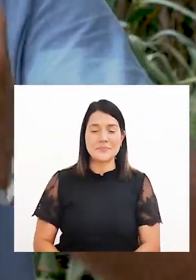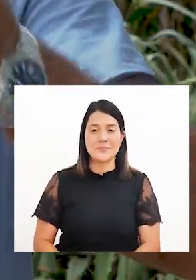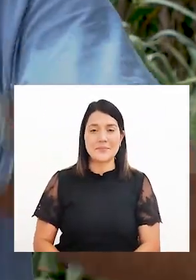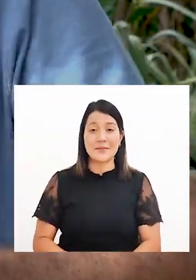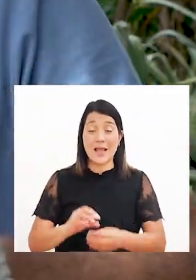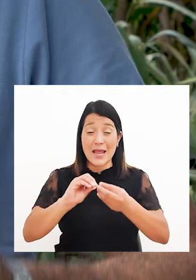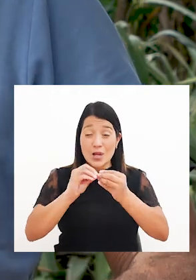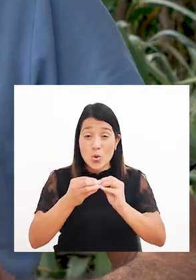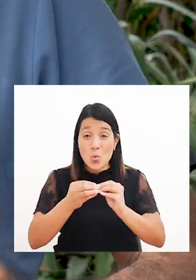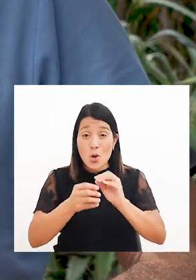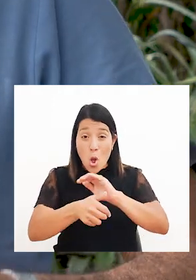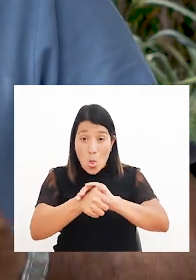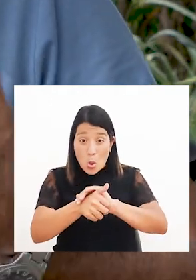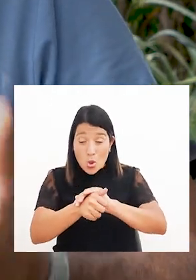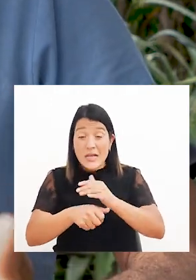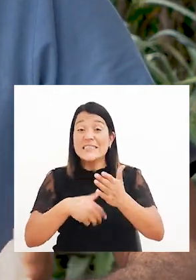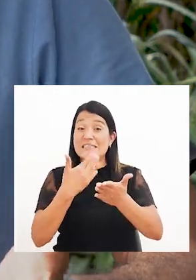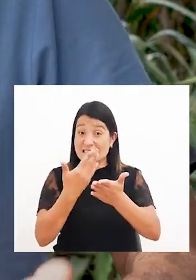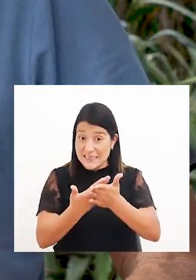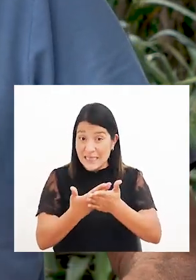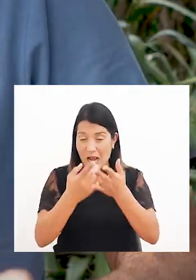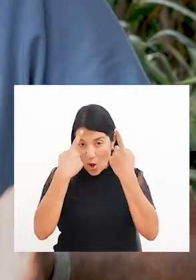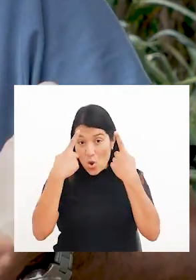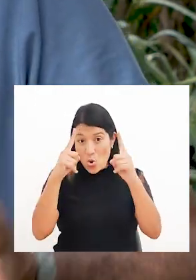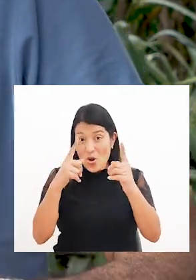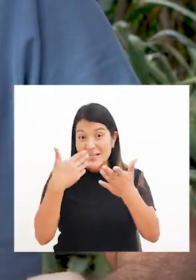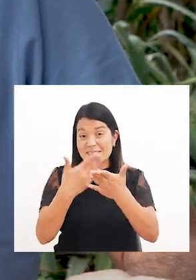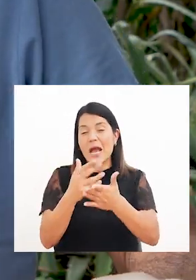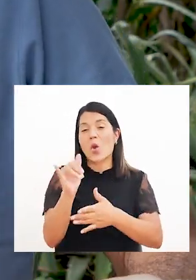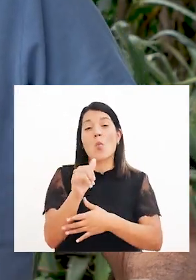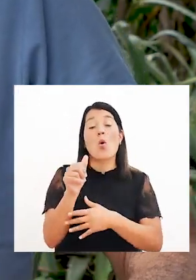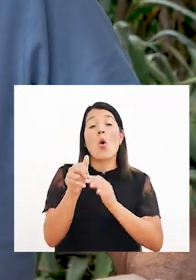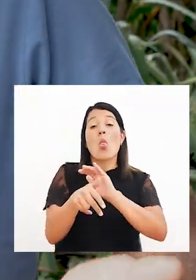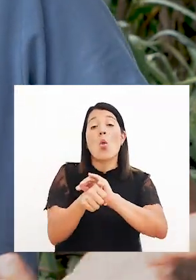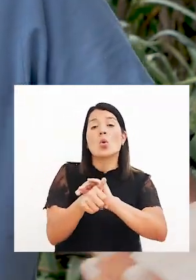la cantidad de tortugas que llegan a ser tortuga adulta